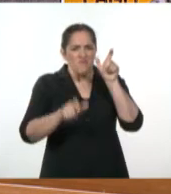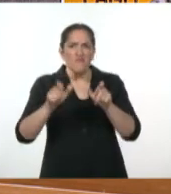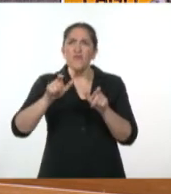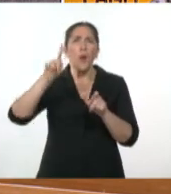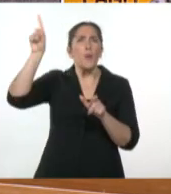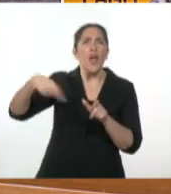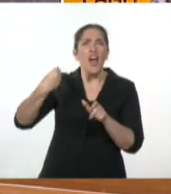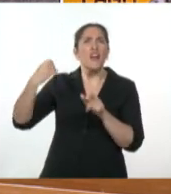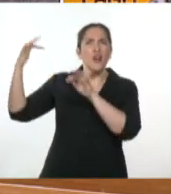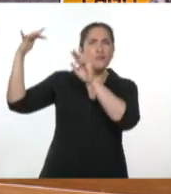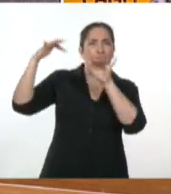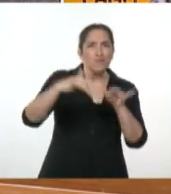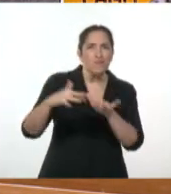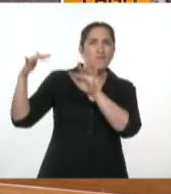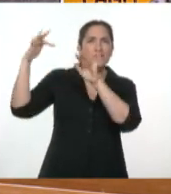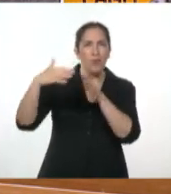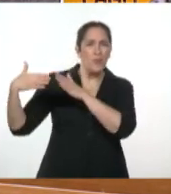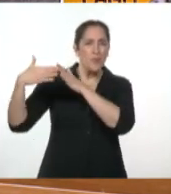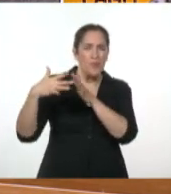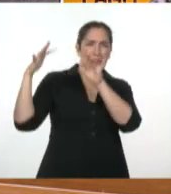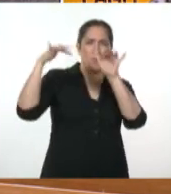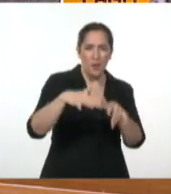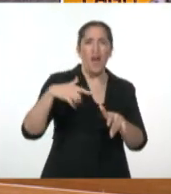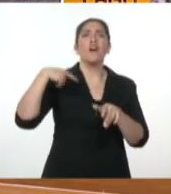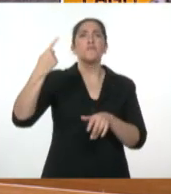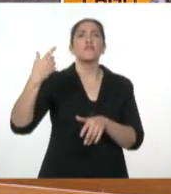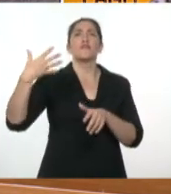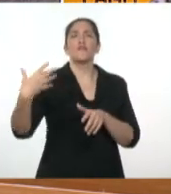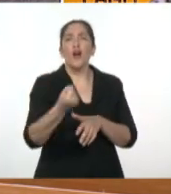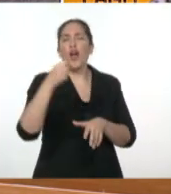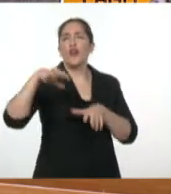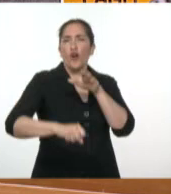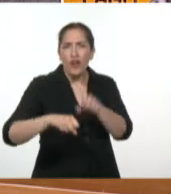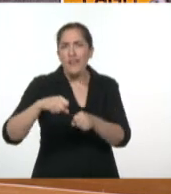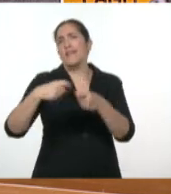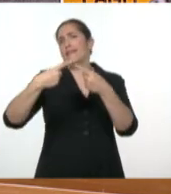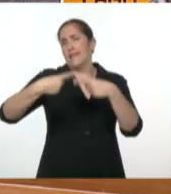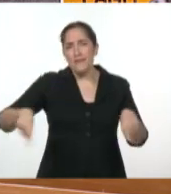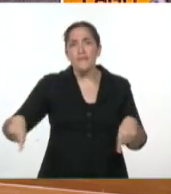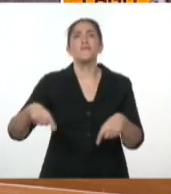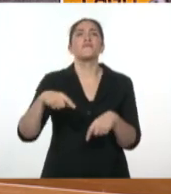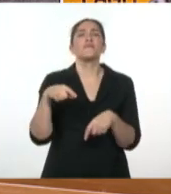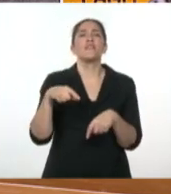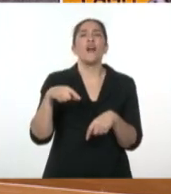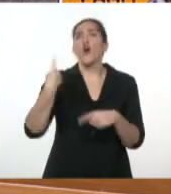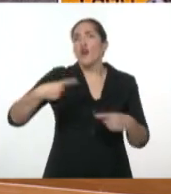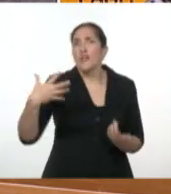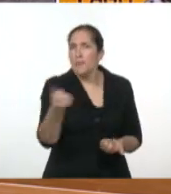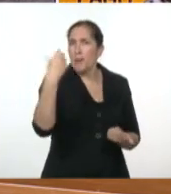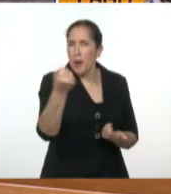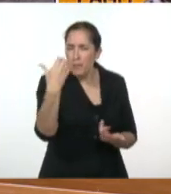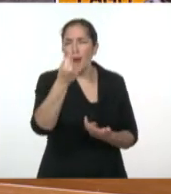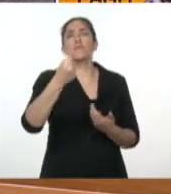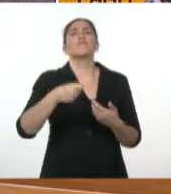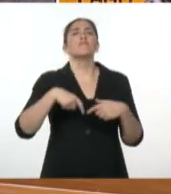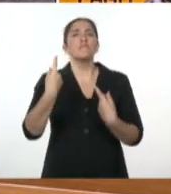través de migraciones, a través de conquistas, migraciones actuales, hablamos de las migraciones más contemporáneas, te acordás que trabajamos sobre